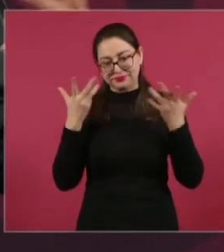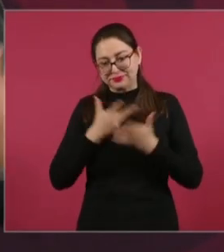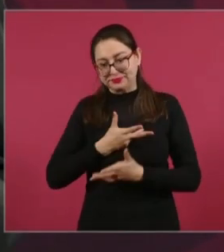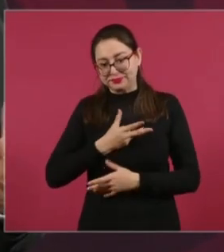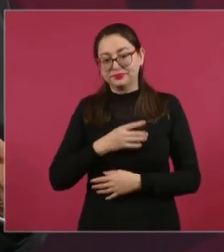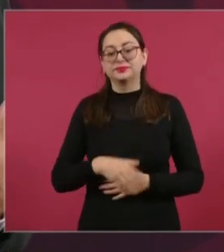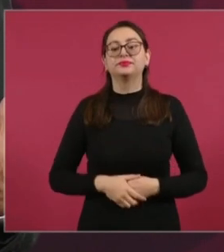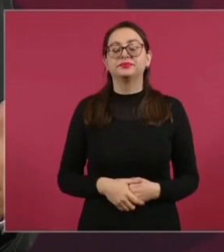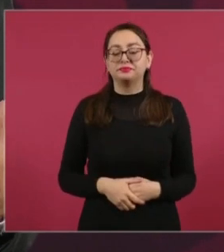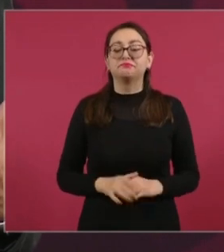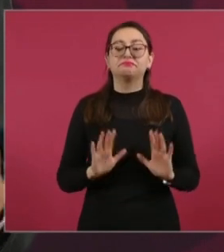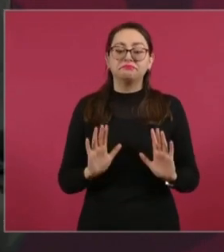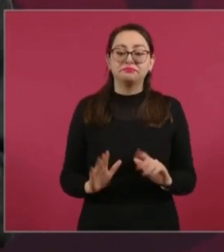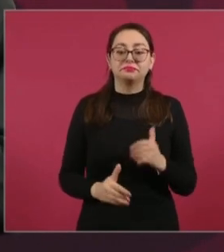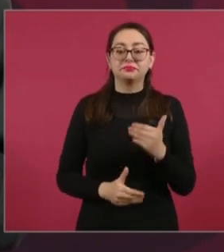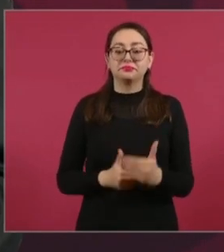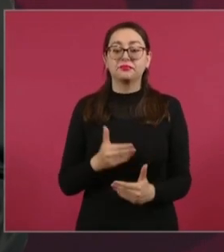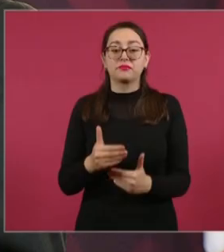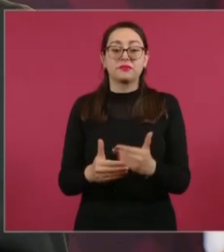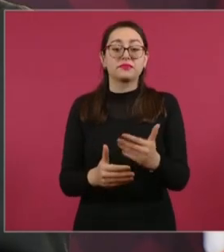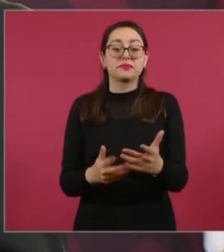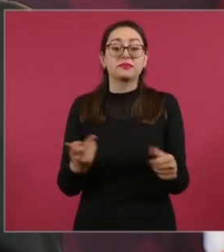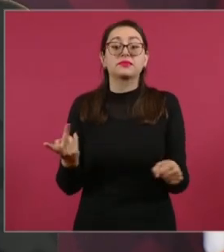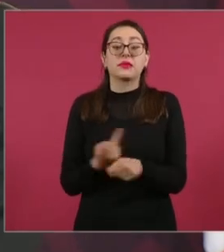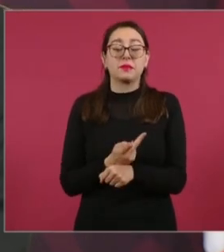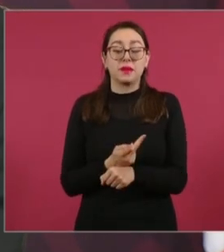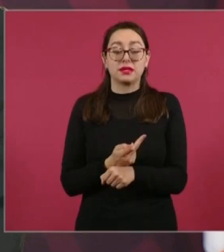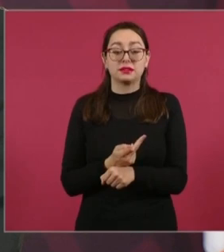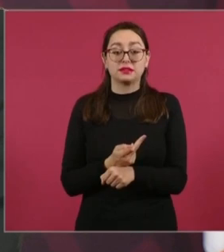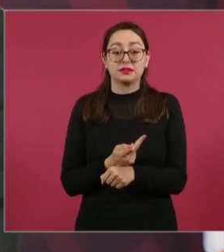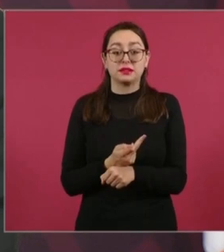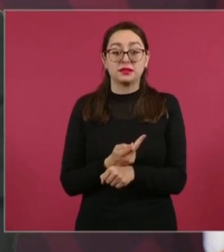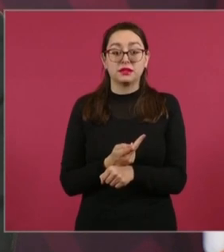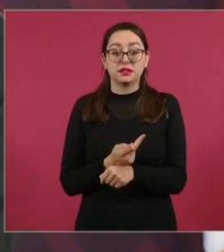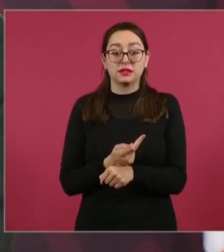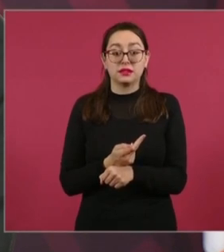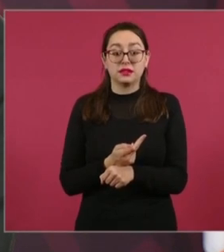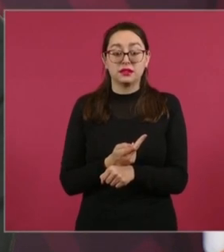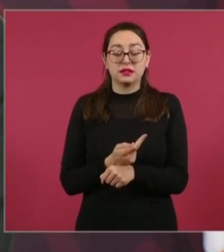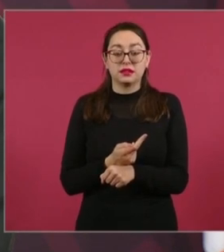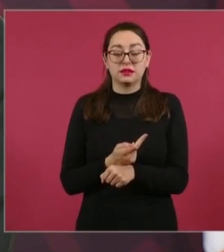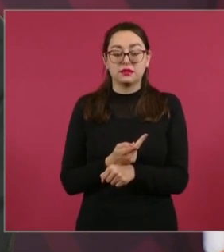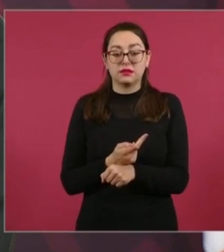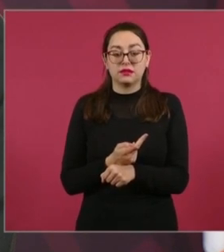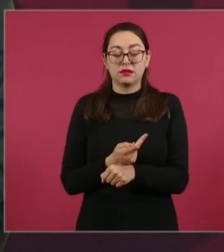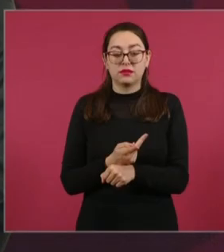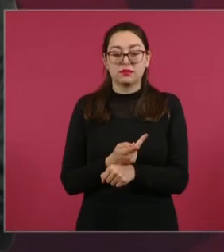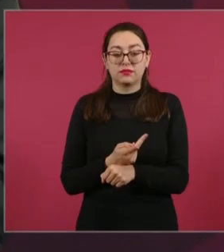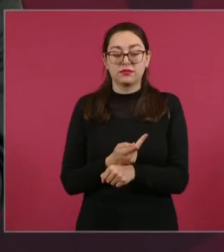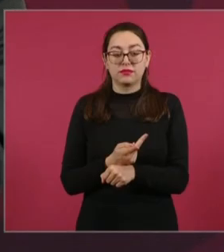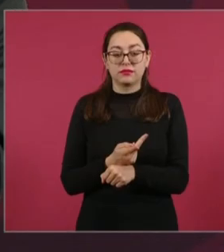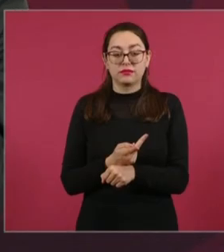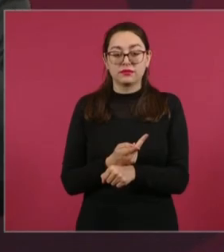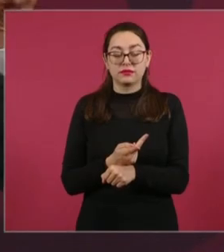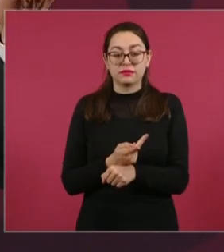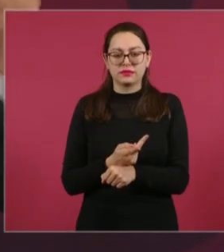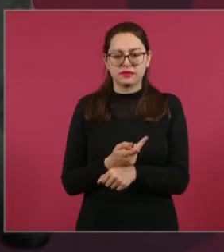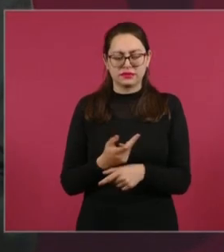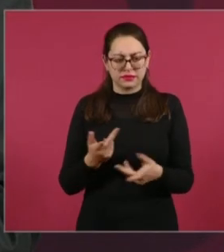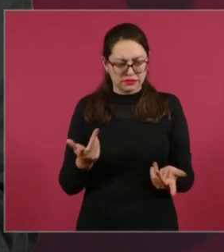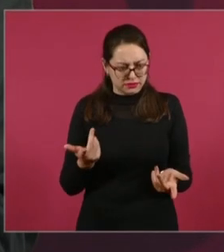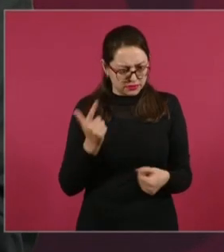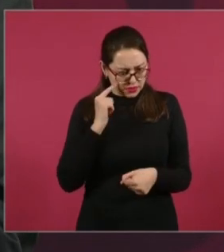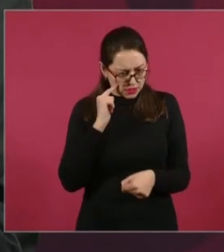grava. Ah, porque lo agarramos en una